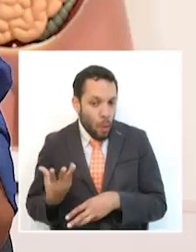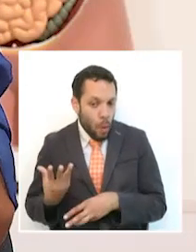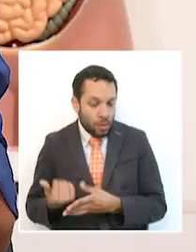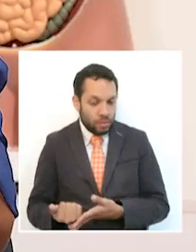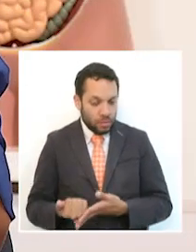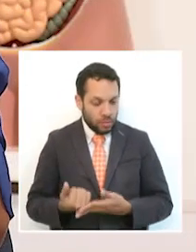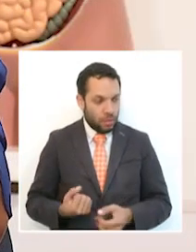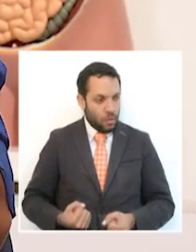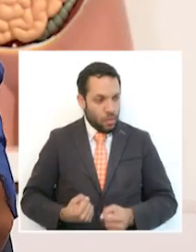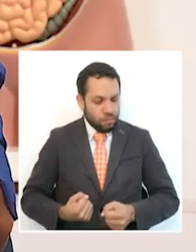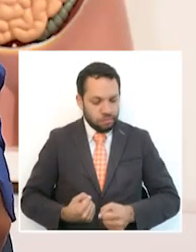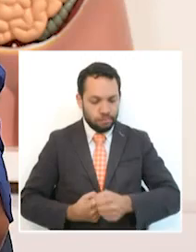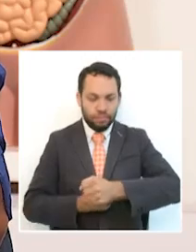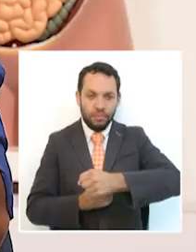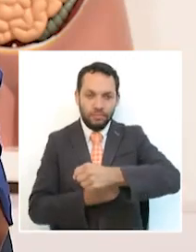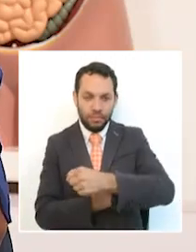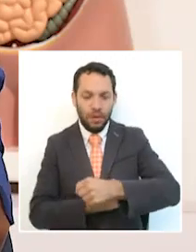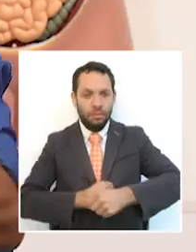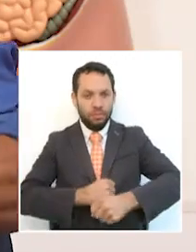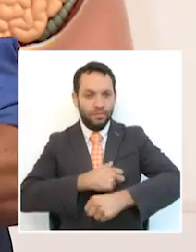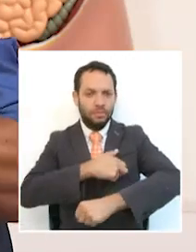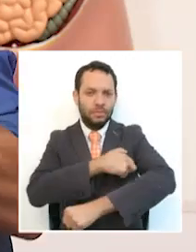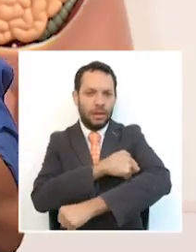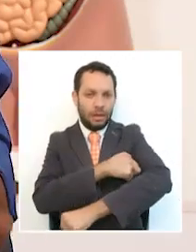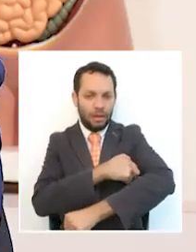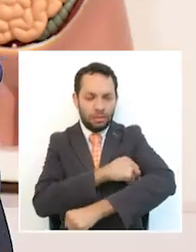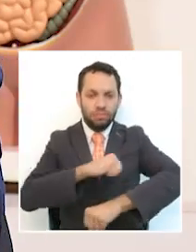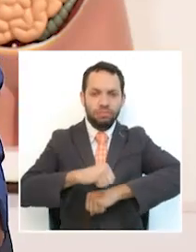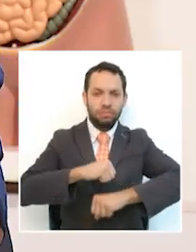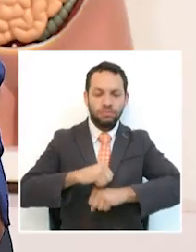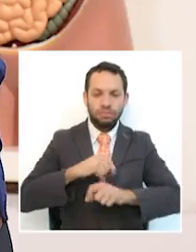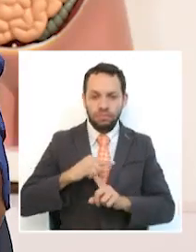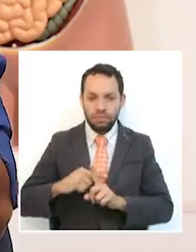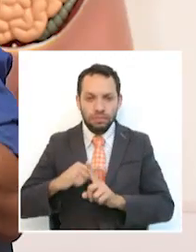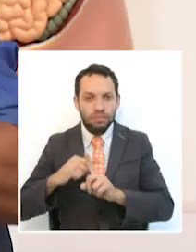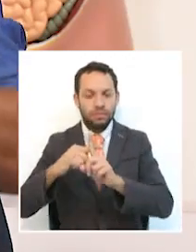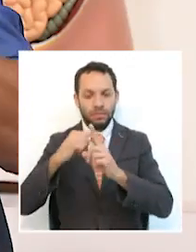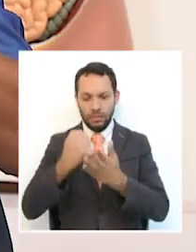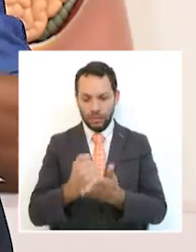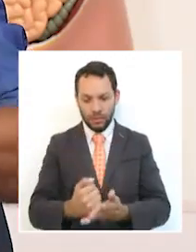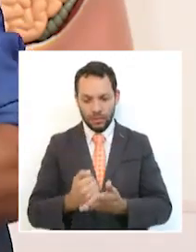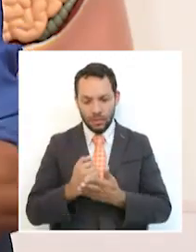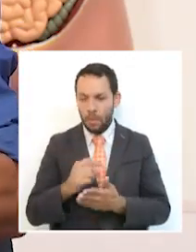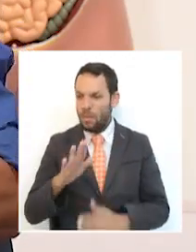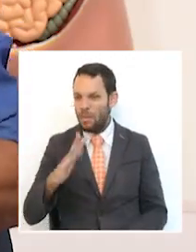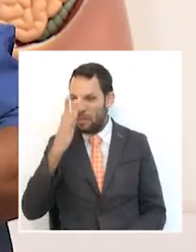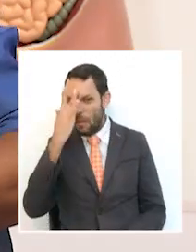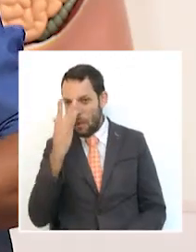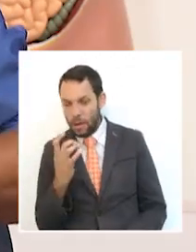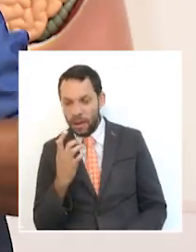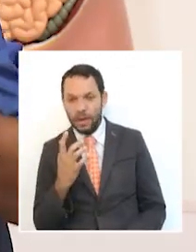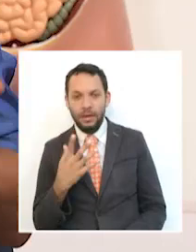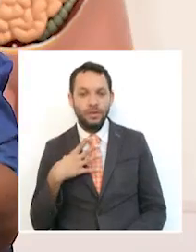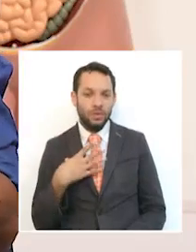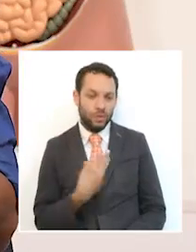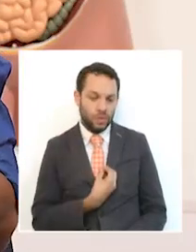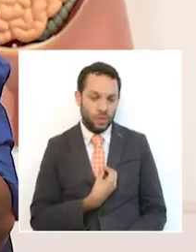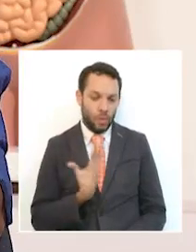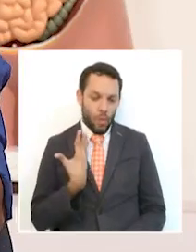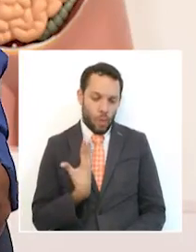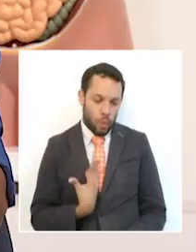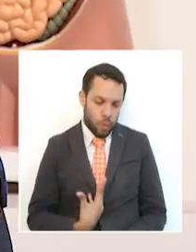nos dan esa fuerza esa vitalidad esa energía y ese entusiasmo porque porque al evacuar pues sube el ánimo